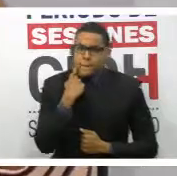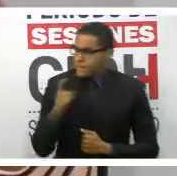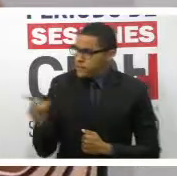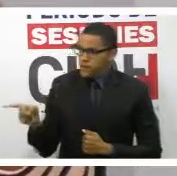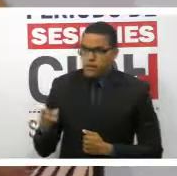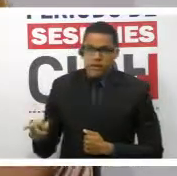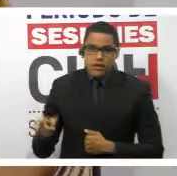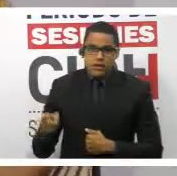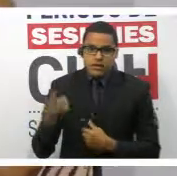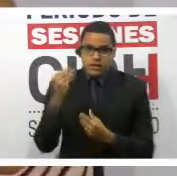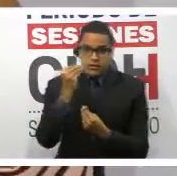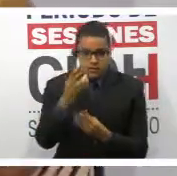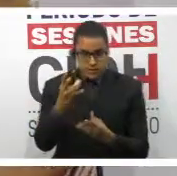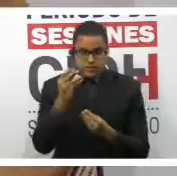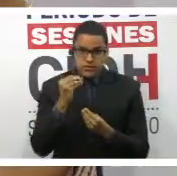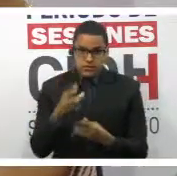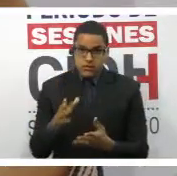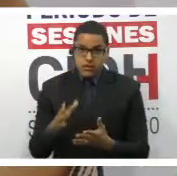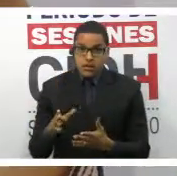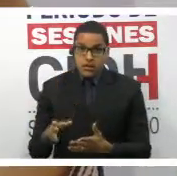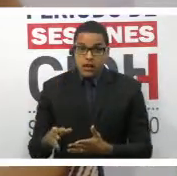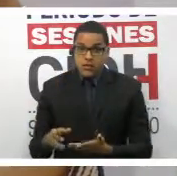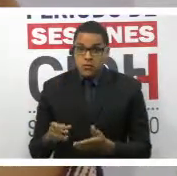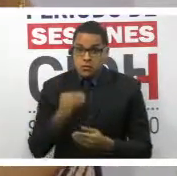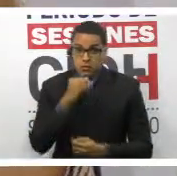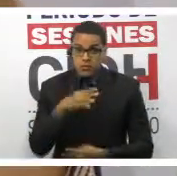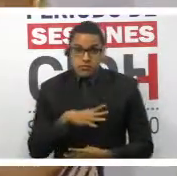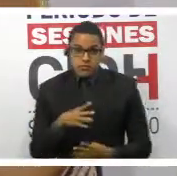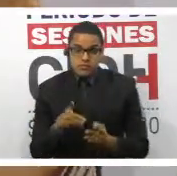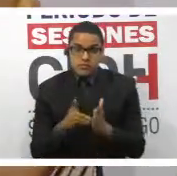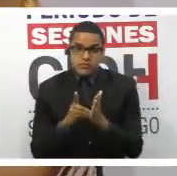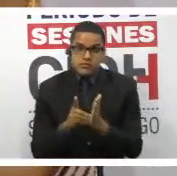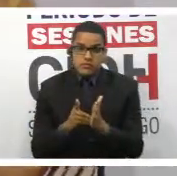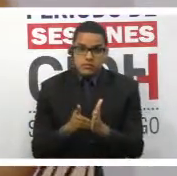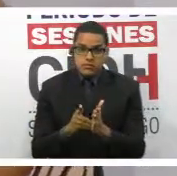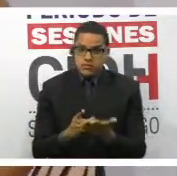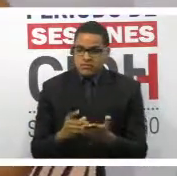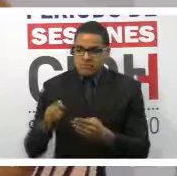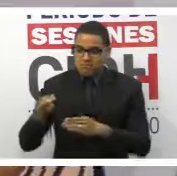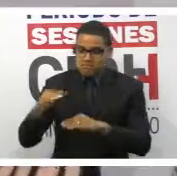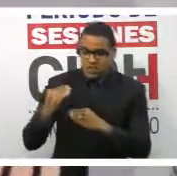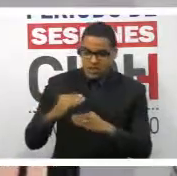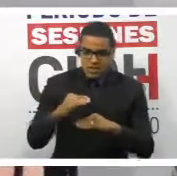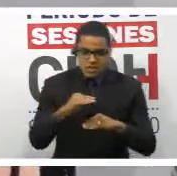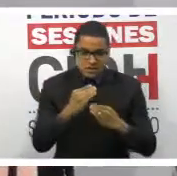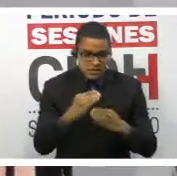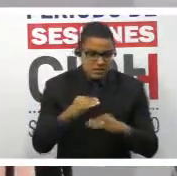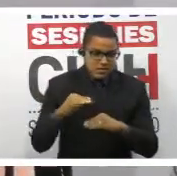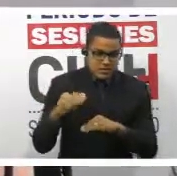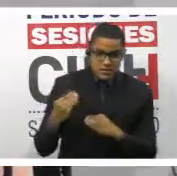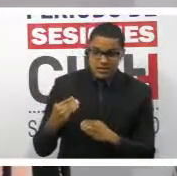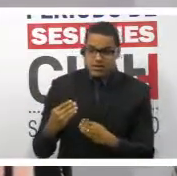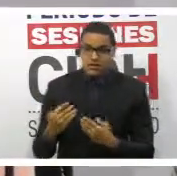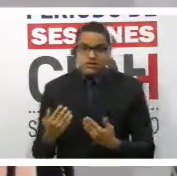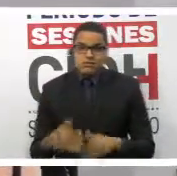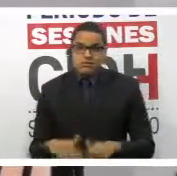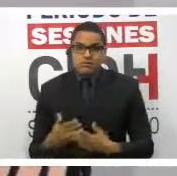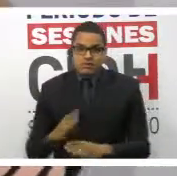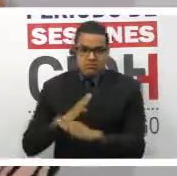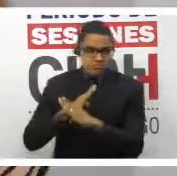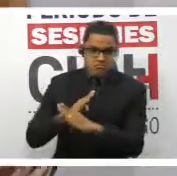mujeres con discapacidad estas limitaciones barreras de orden estructural